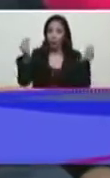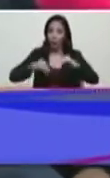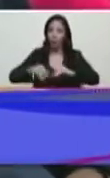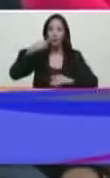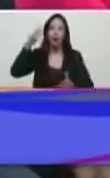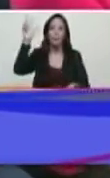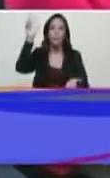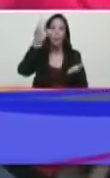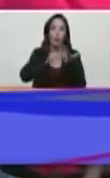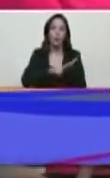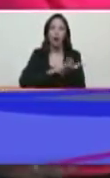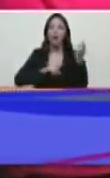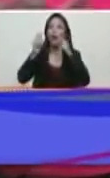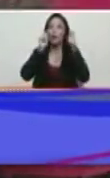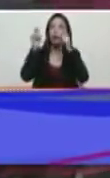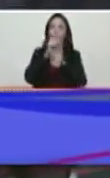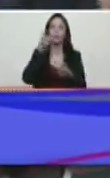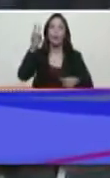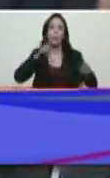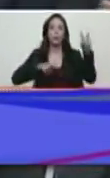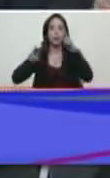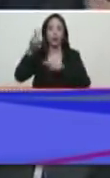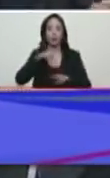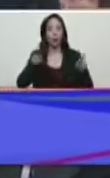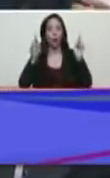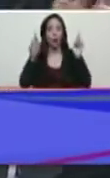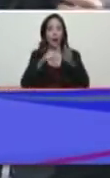Aprobado el turismo diplomático.